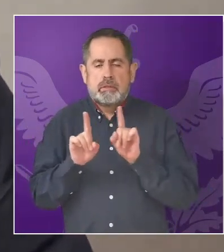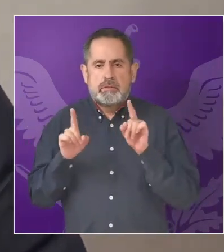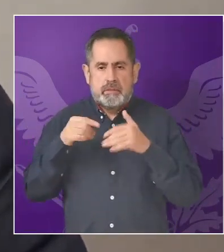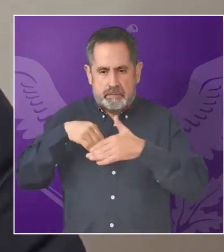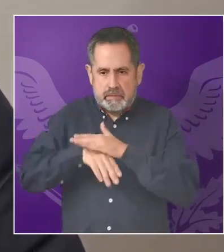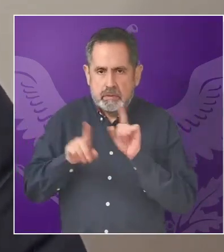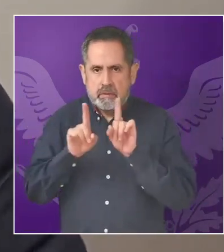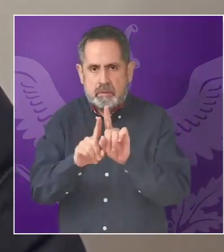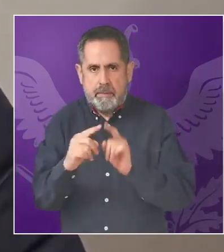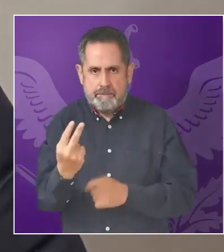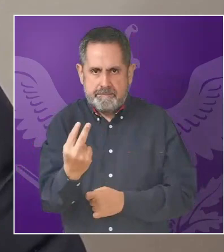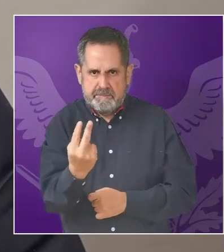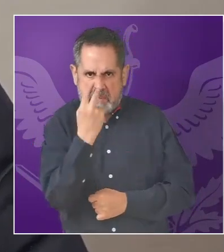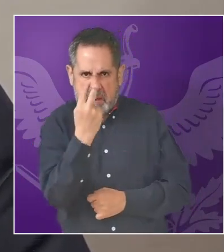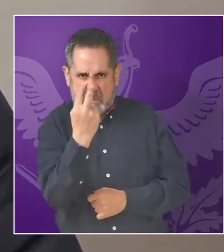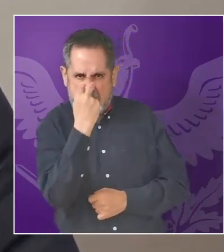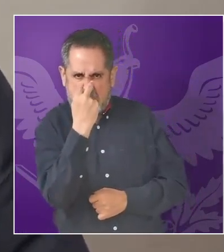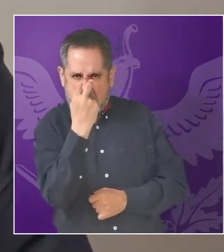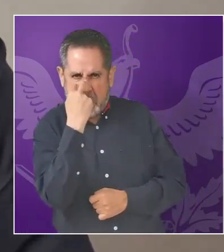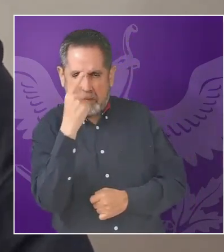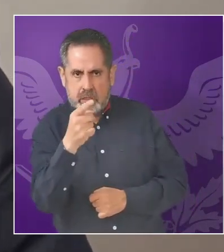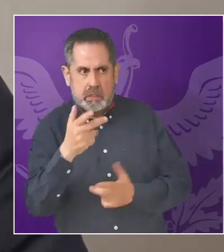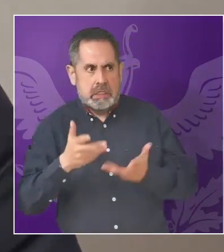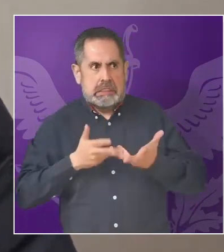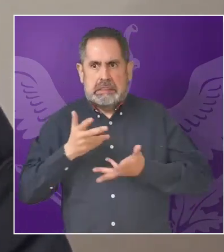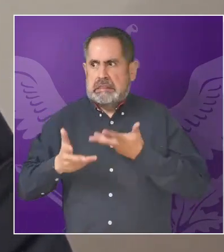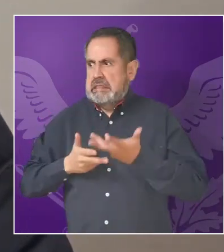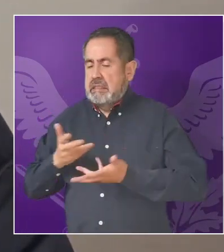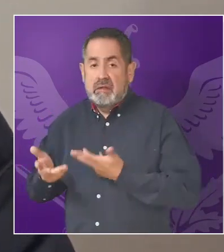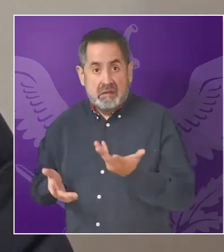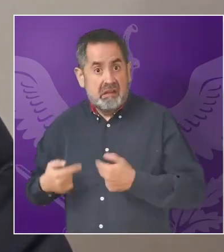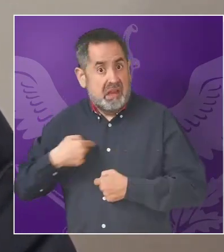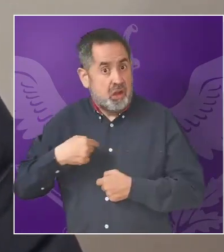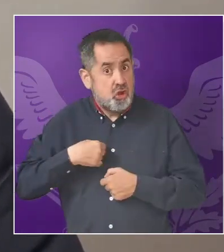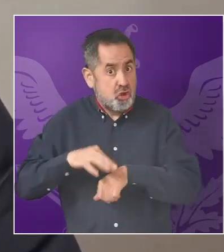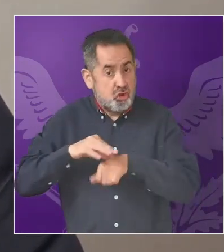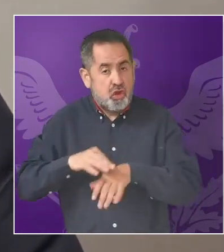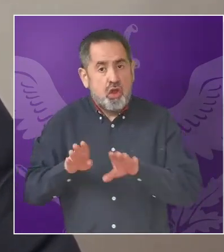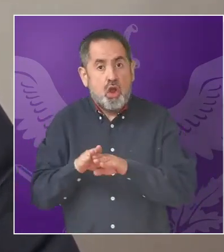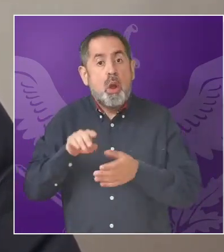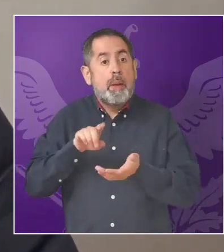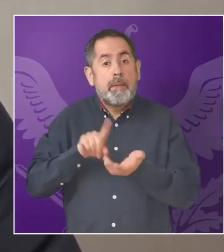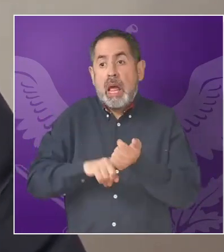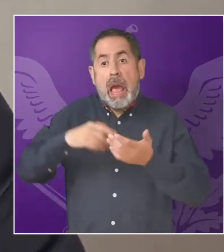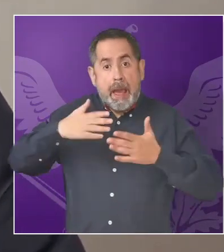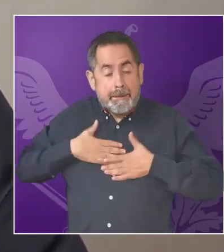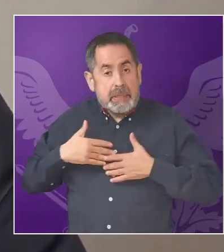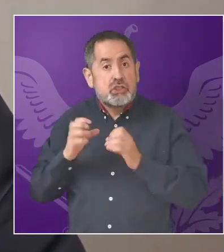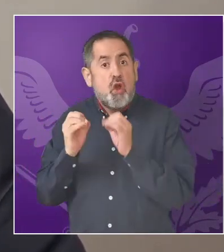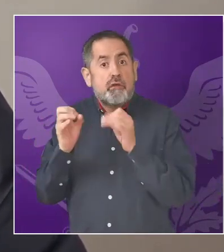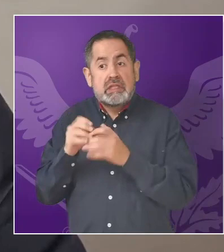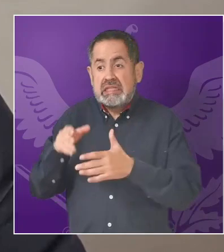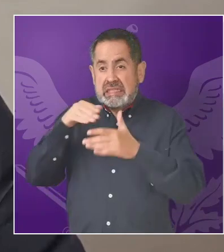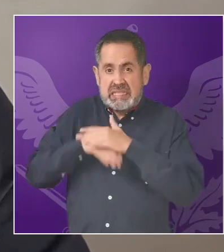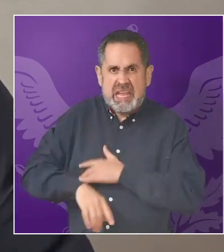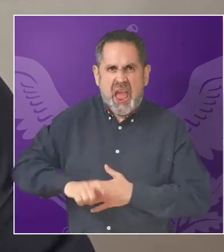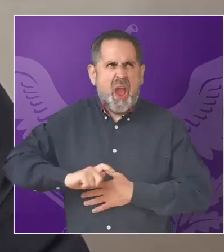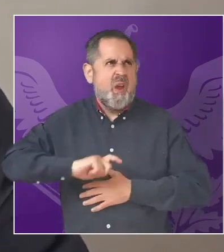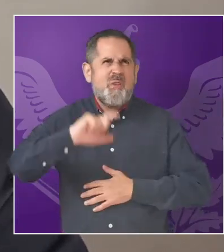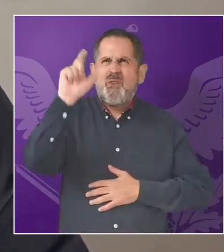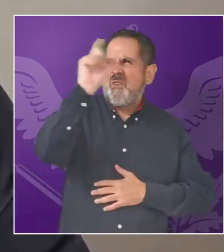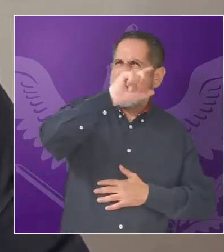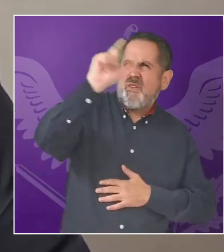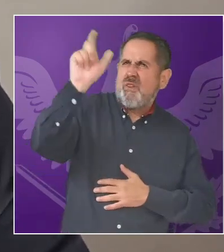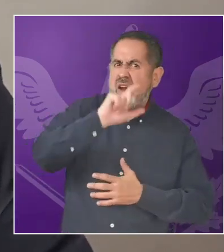al elevador para que le mires siguiéndote. En mi caso, se